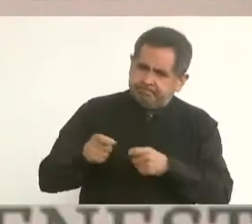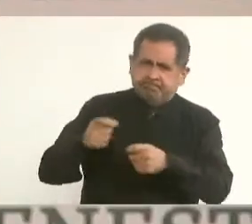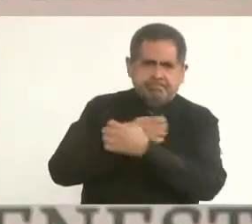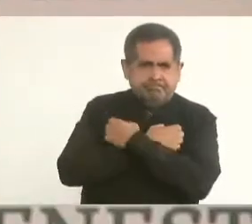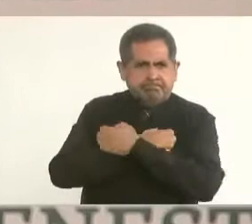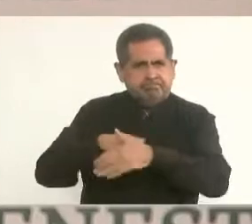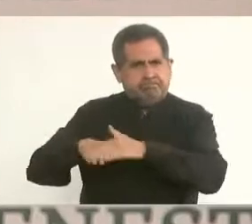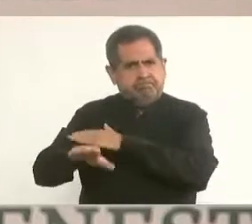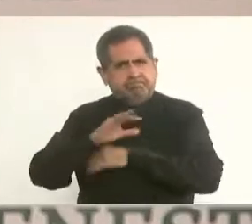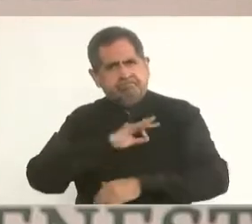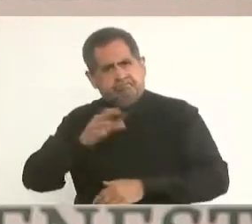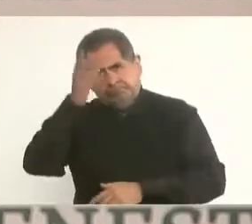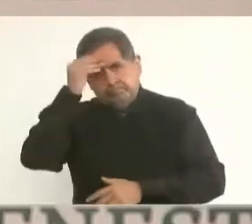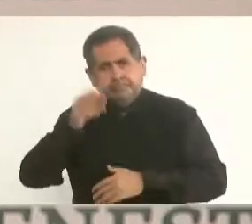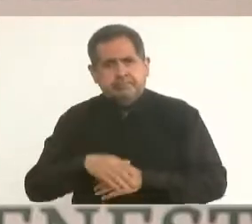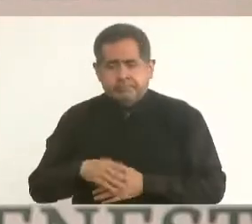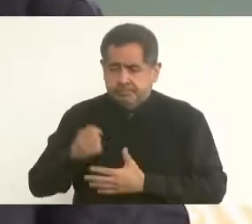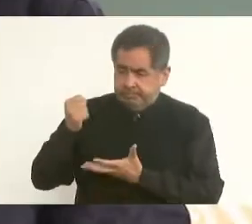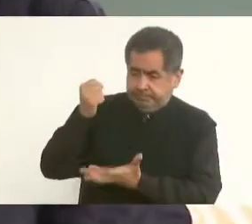va a alcanzar el presupuesto